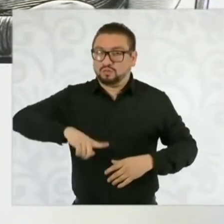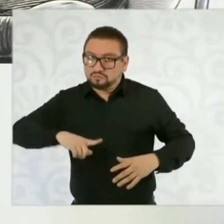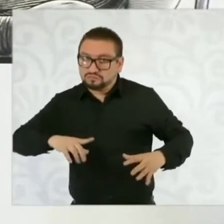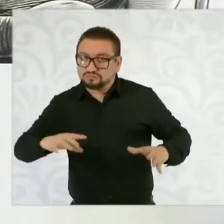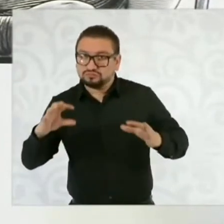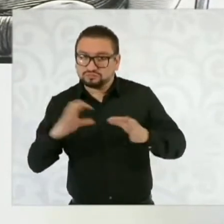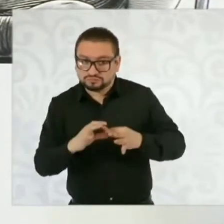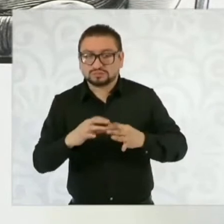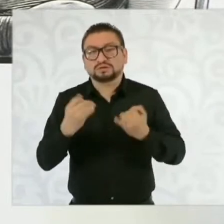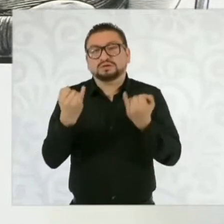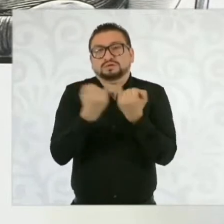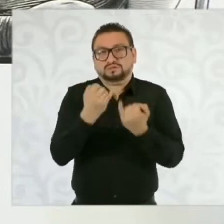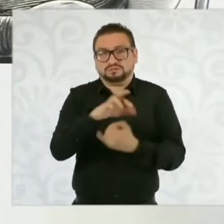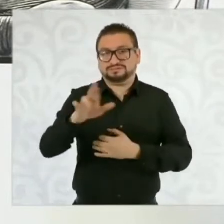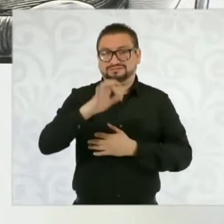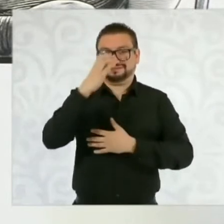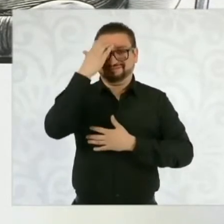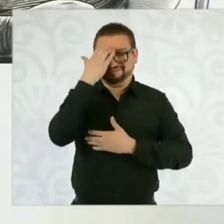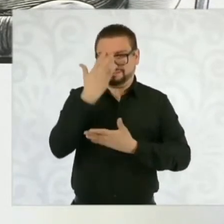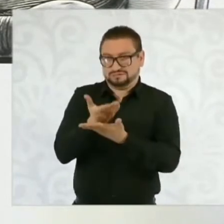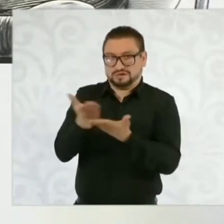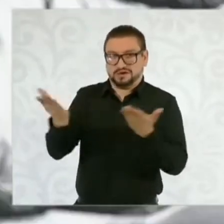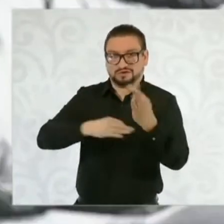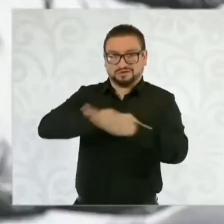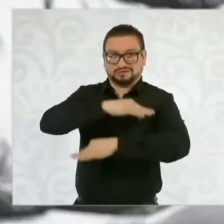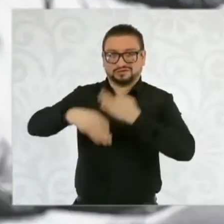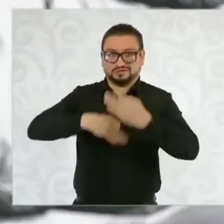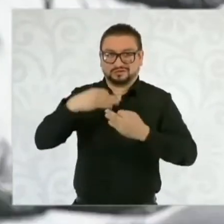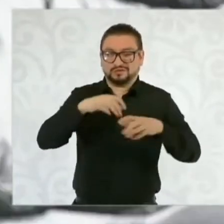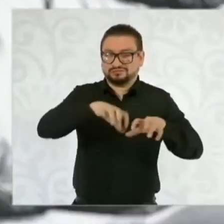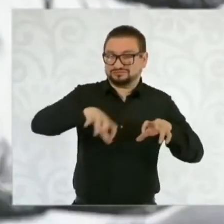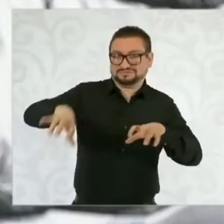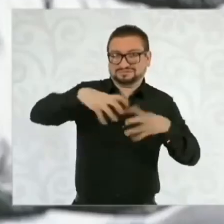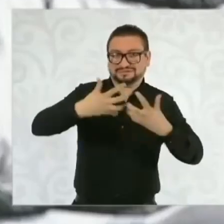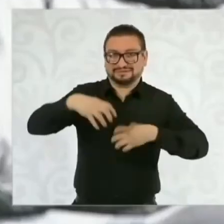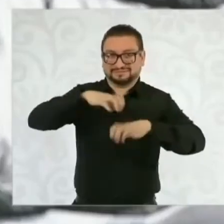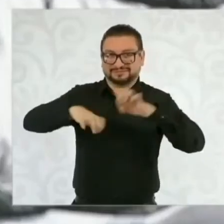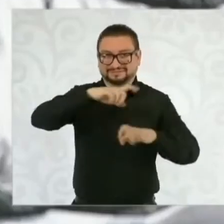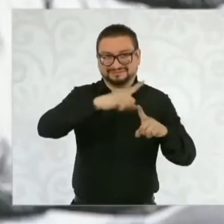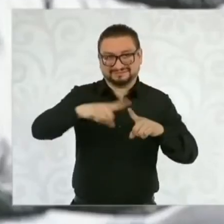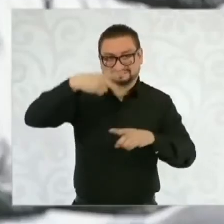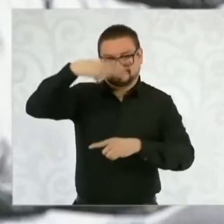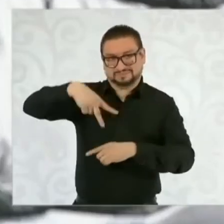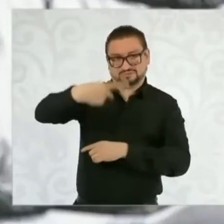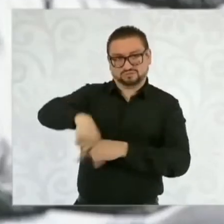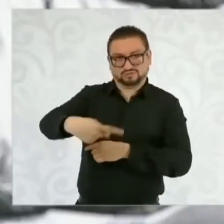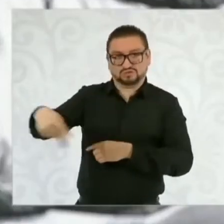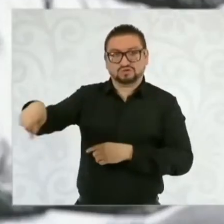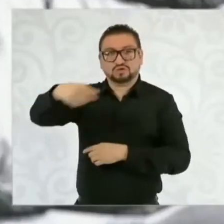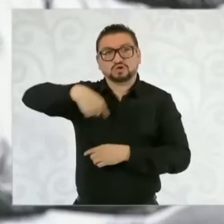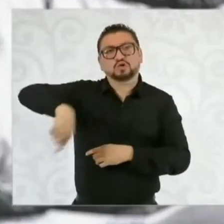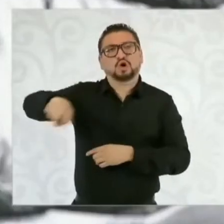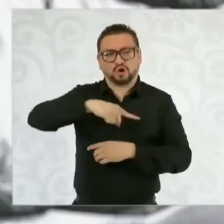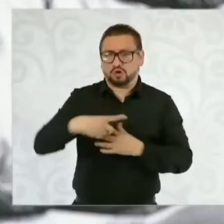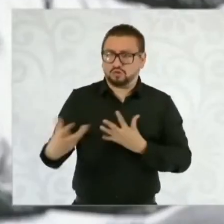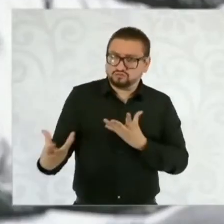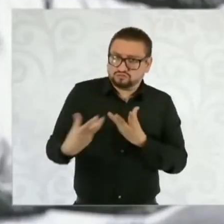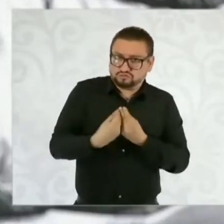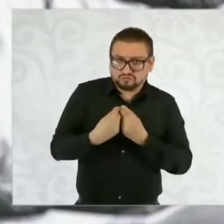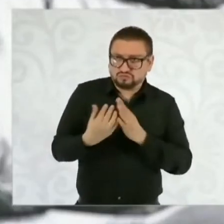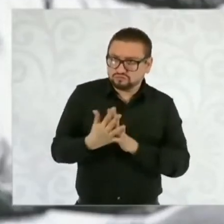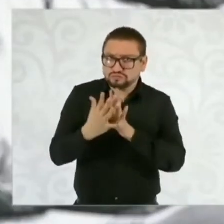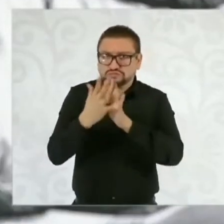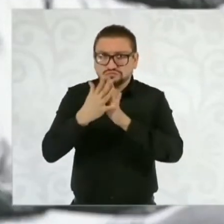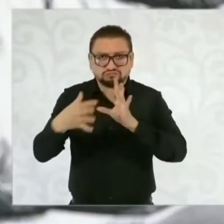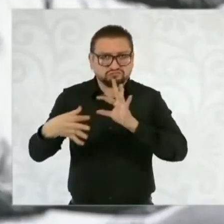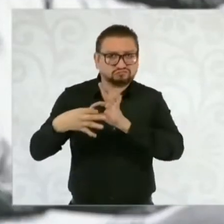personal reconozco y agradezco la voluntad de los diversos sectores del empresariado mexicano por estar acompañando esta